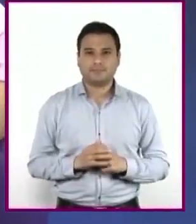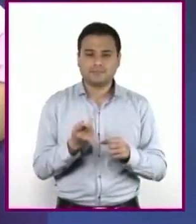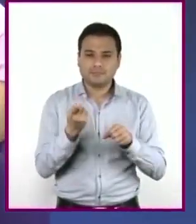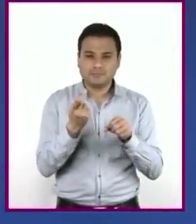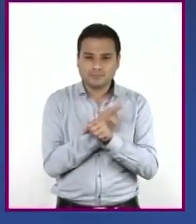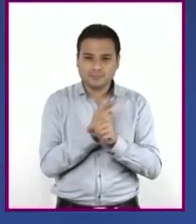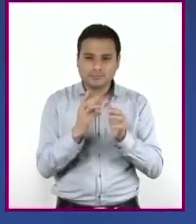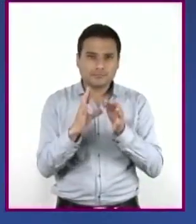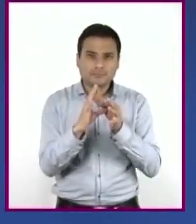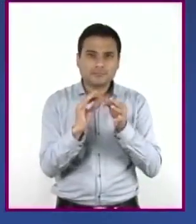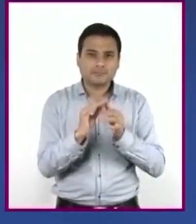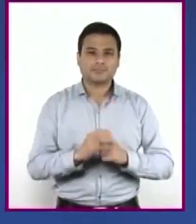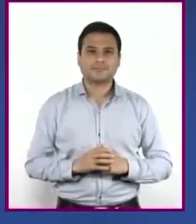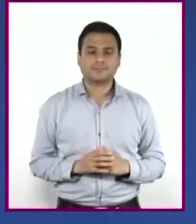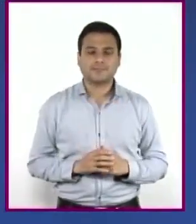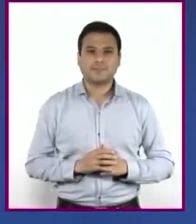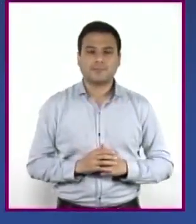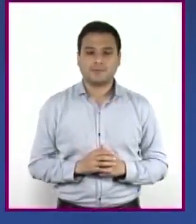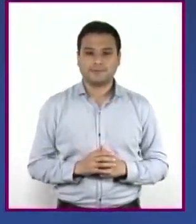Sí. ¿Y qué pasó?